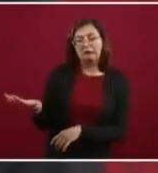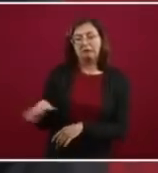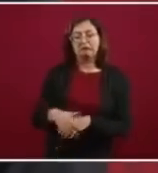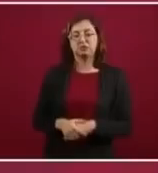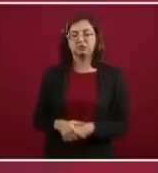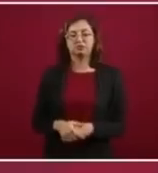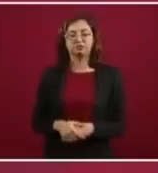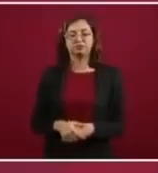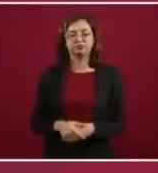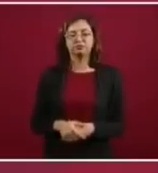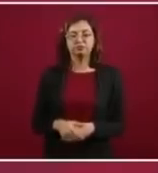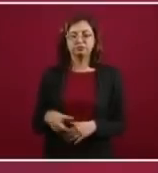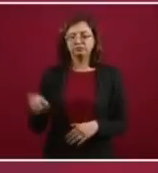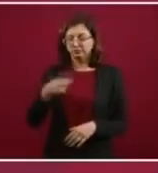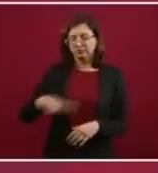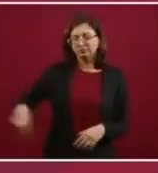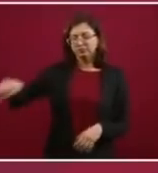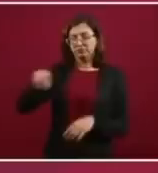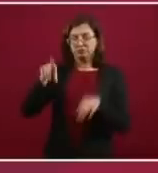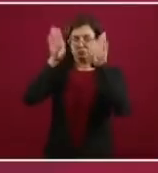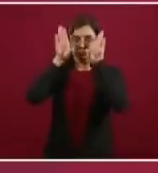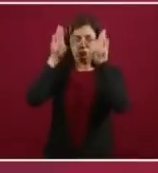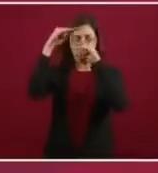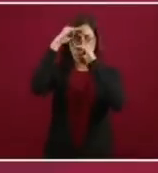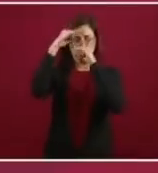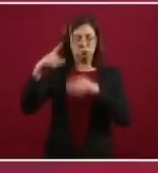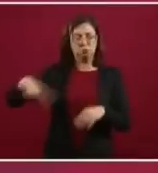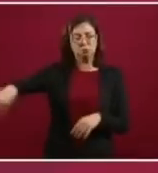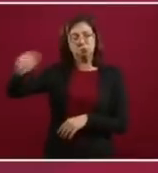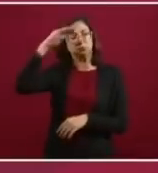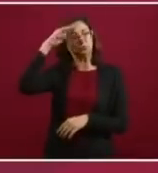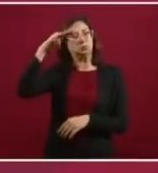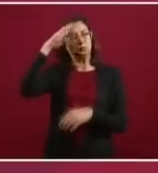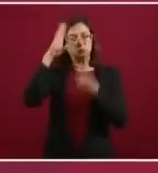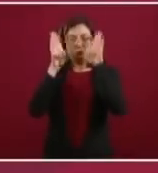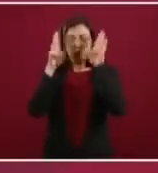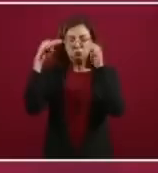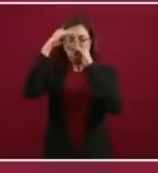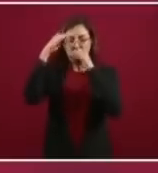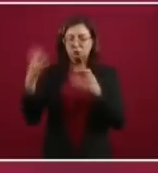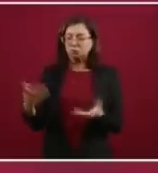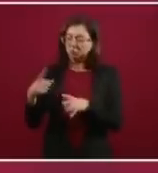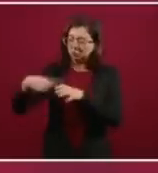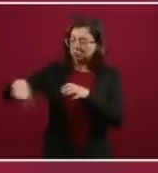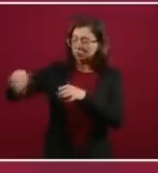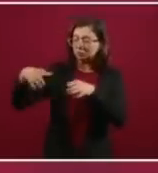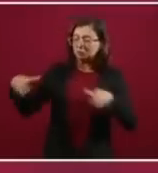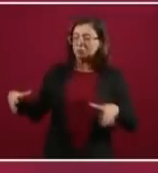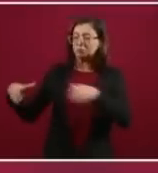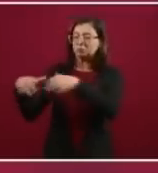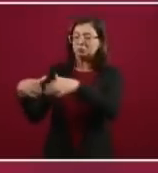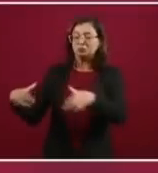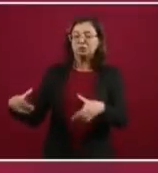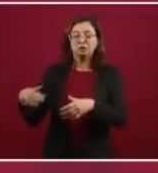sino de ese pensamiento conservador, pues está